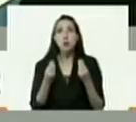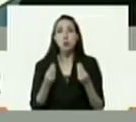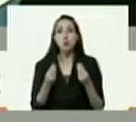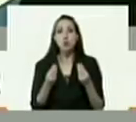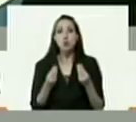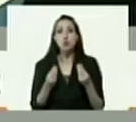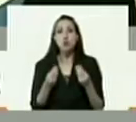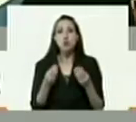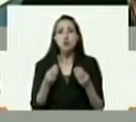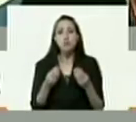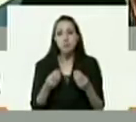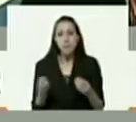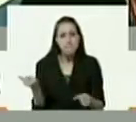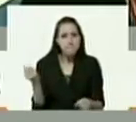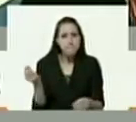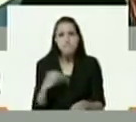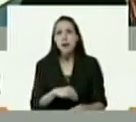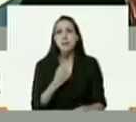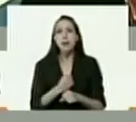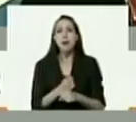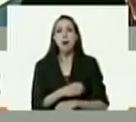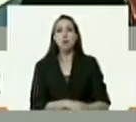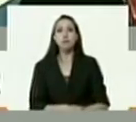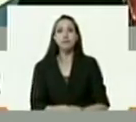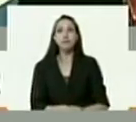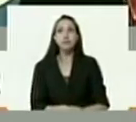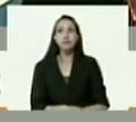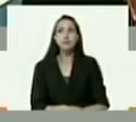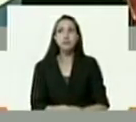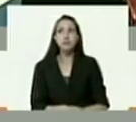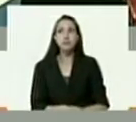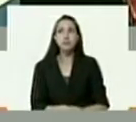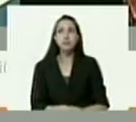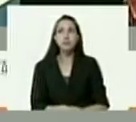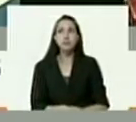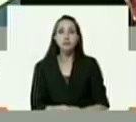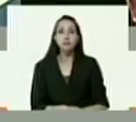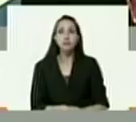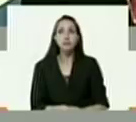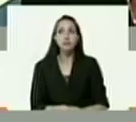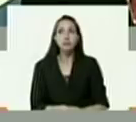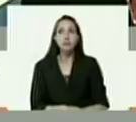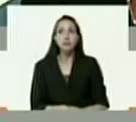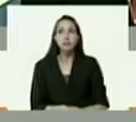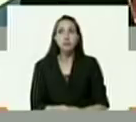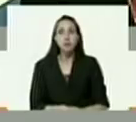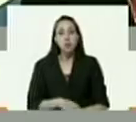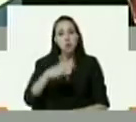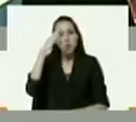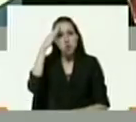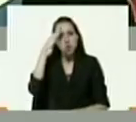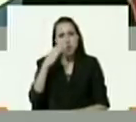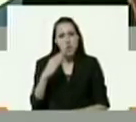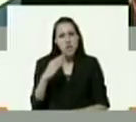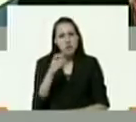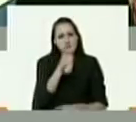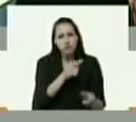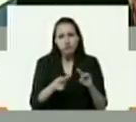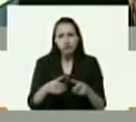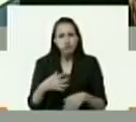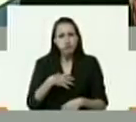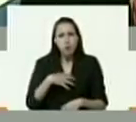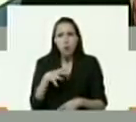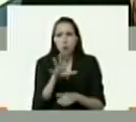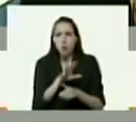desde Naciones Unidas. En el caso, los soldados no pueden ser una provocación. La presencia,